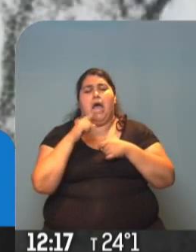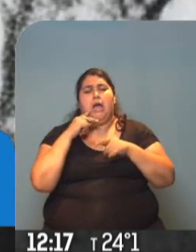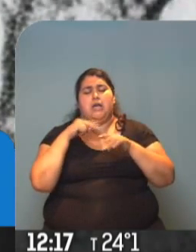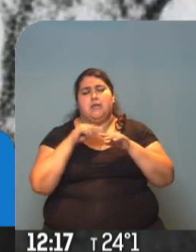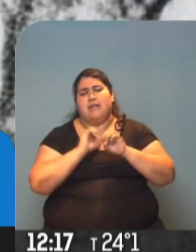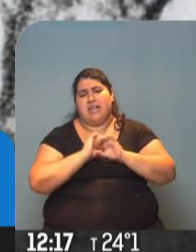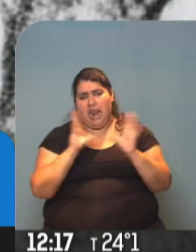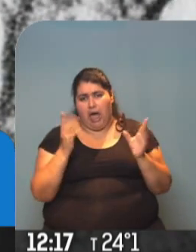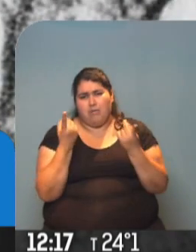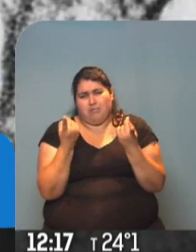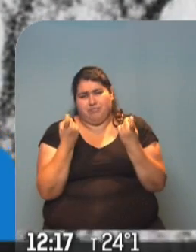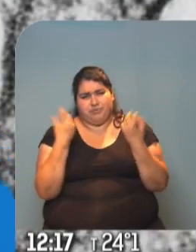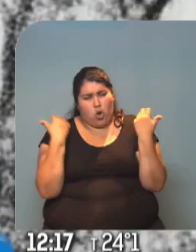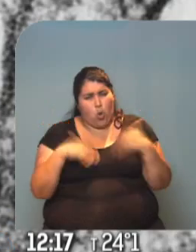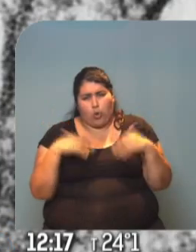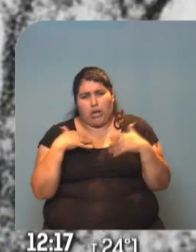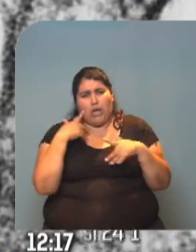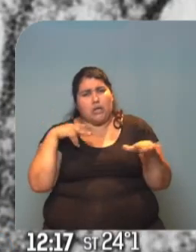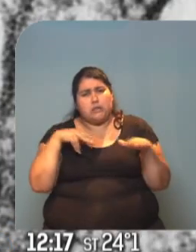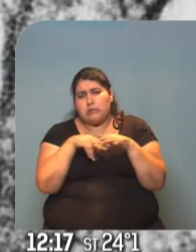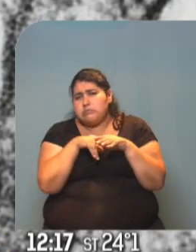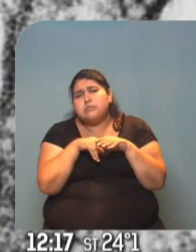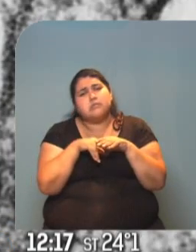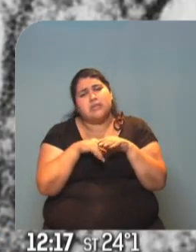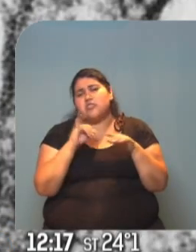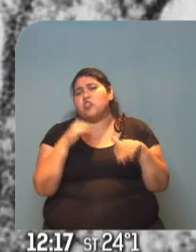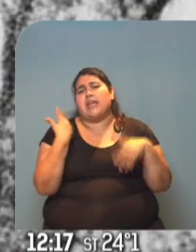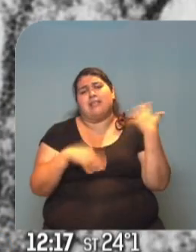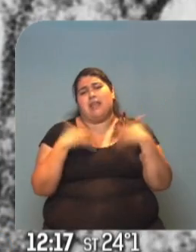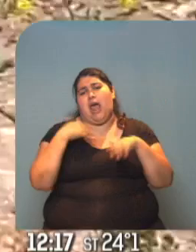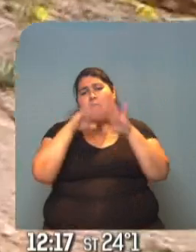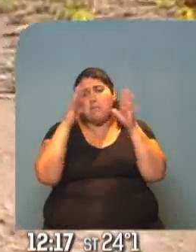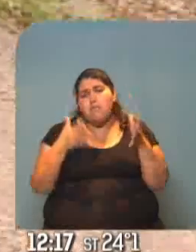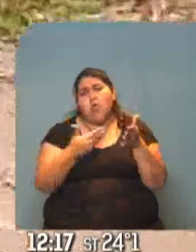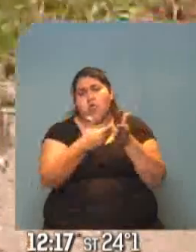que necesita prácticamente la gran mayoría terapia intensiva como lugar de soporte.